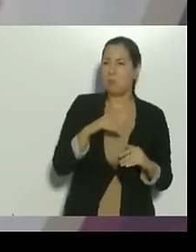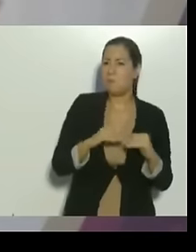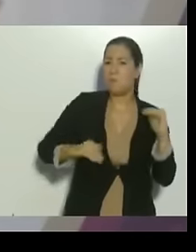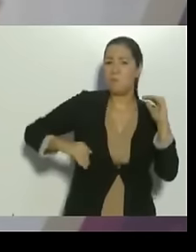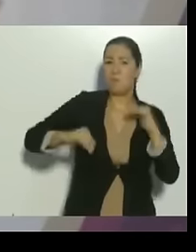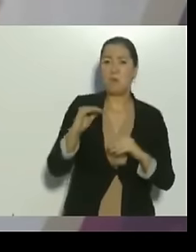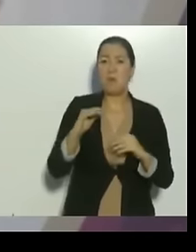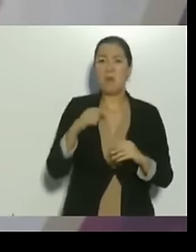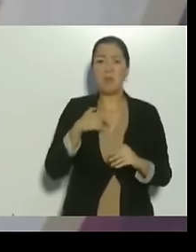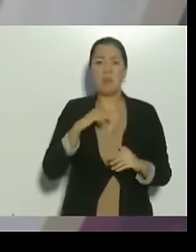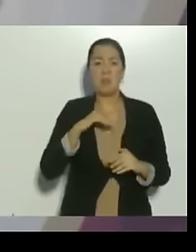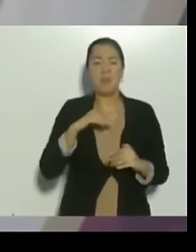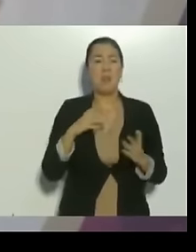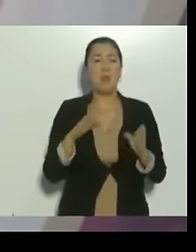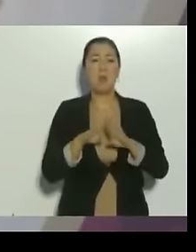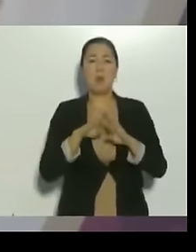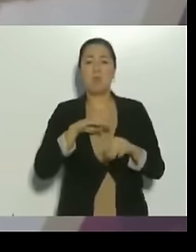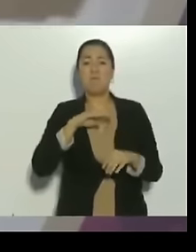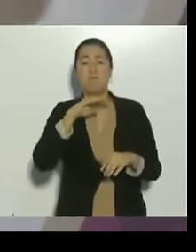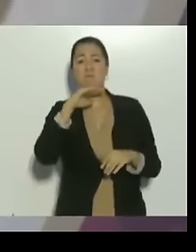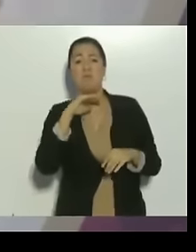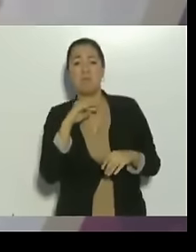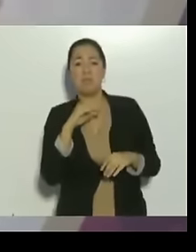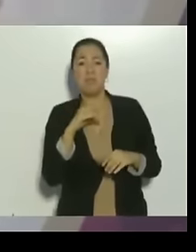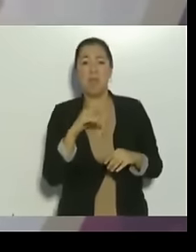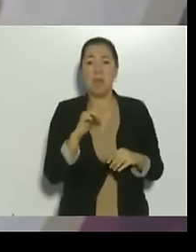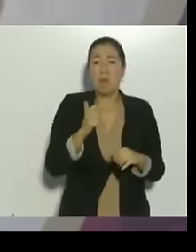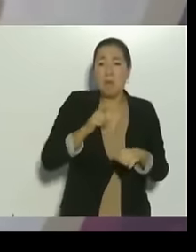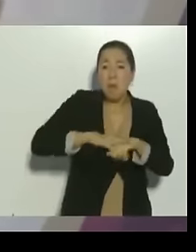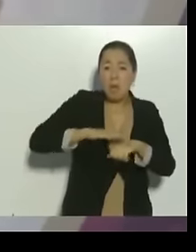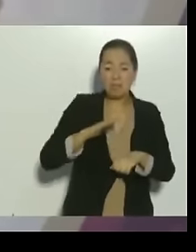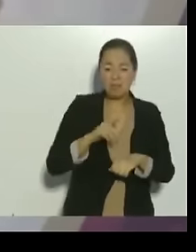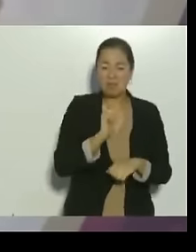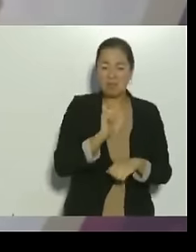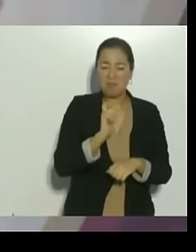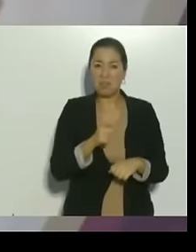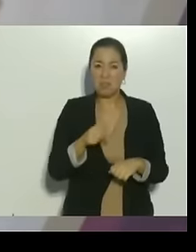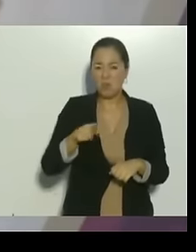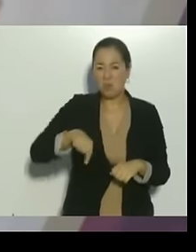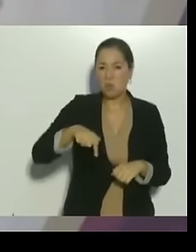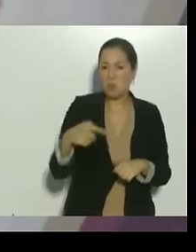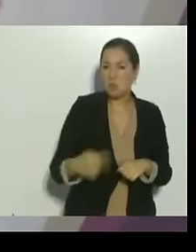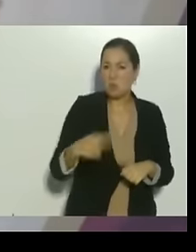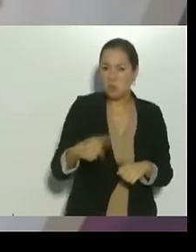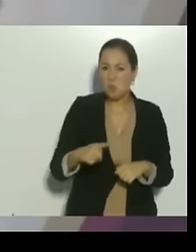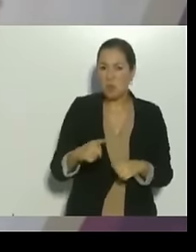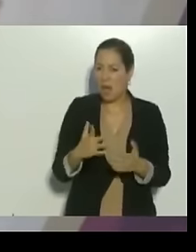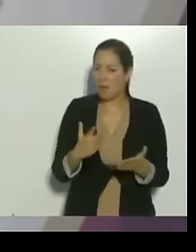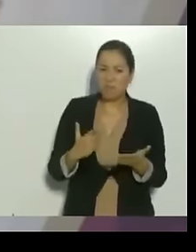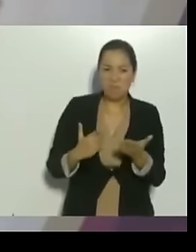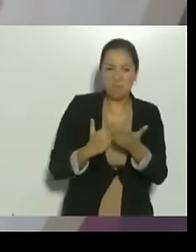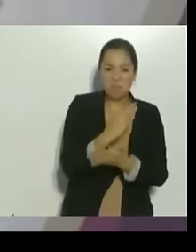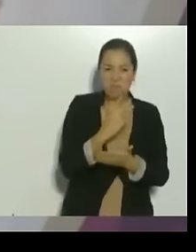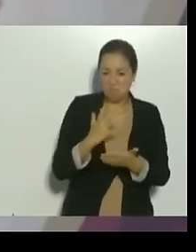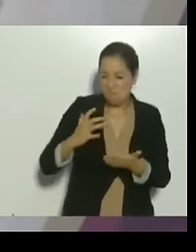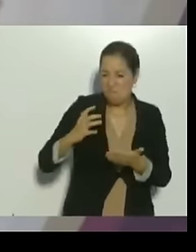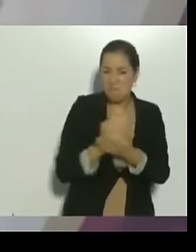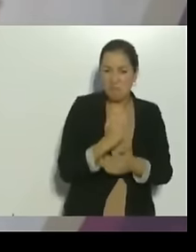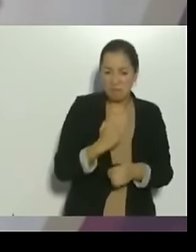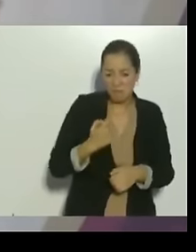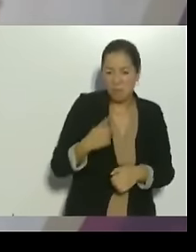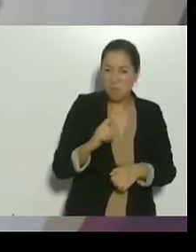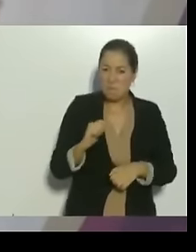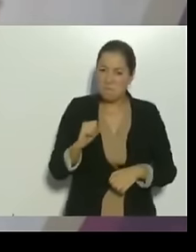piensan que México sigue siendo Colonia y tierra de conquista se equivocaron